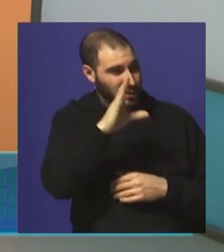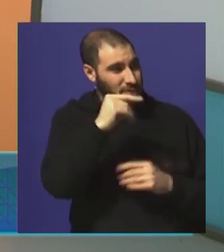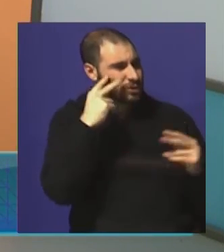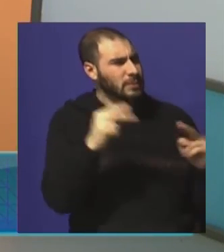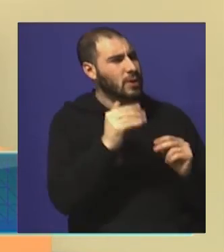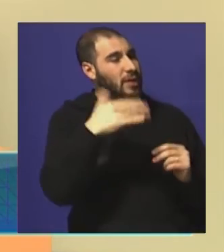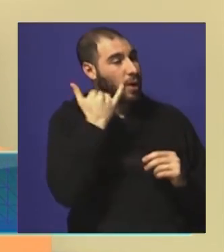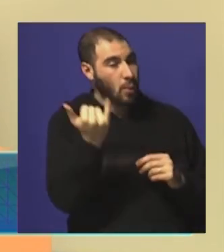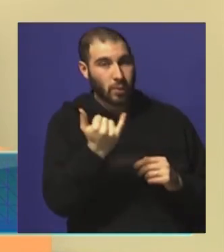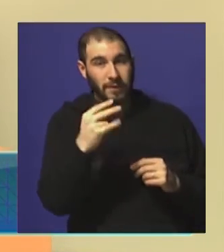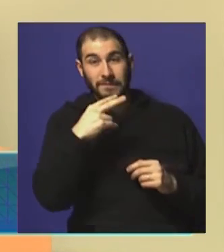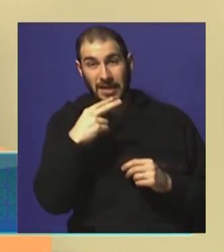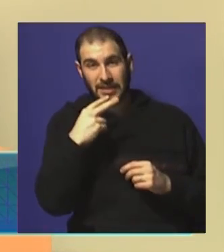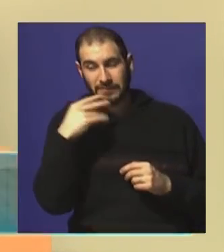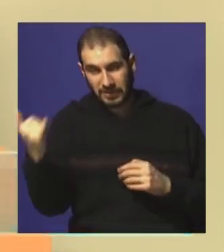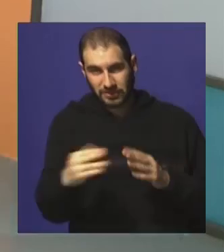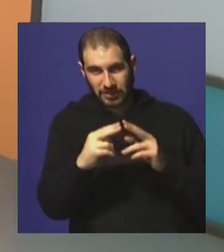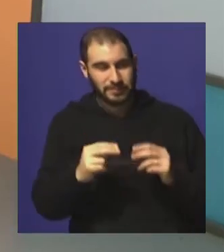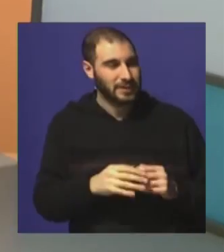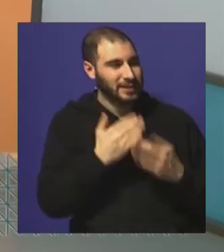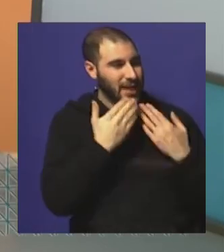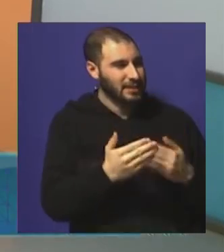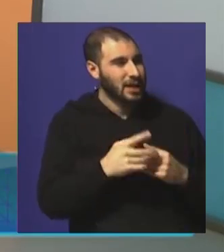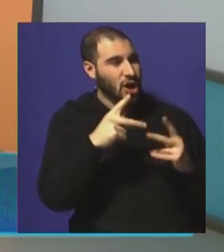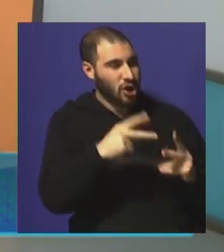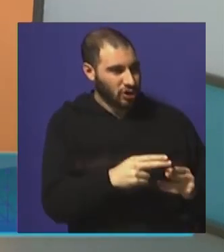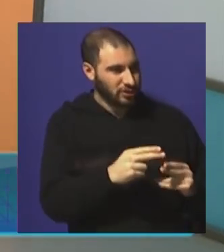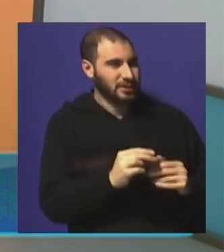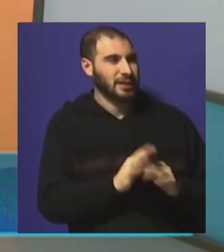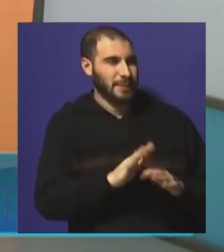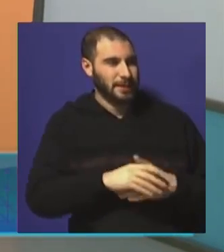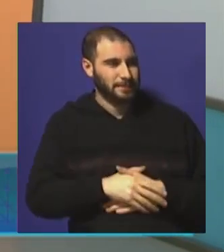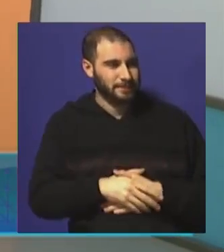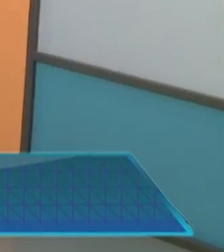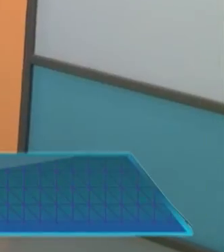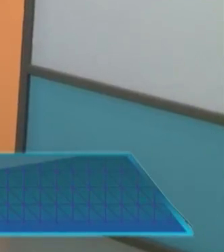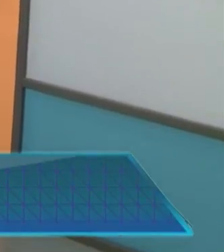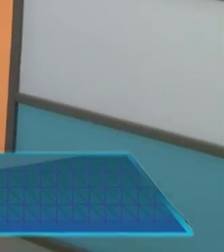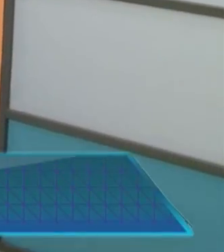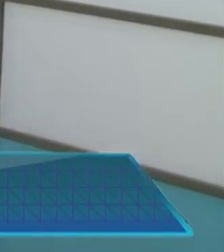¿cuándo? ¿El jueves, no? El día viernes. El viernes, con toda la información. Gracias. Hacemos una pausa. Ya venimos.